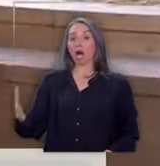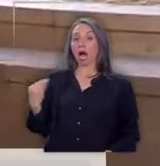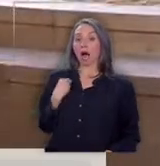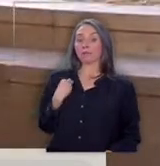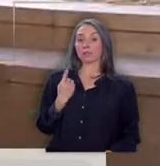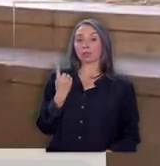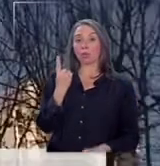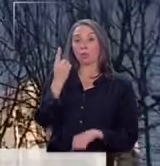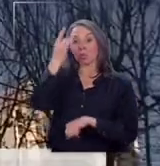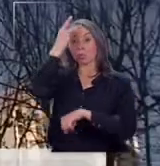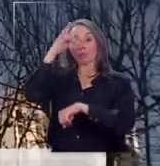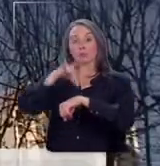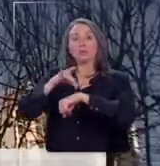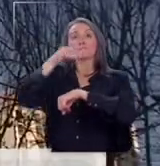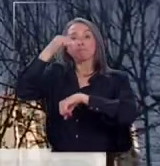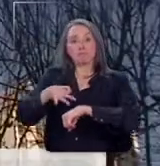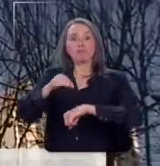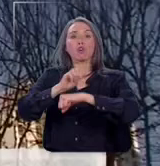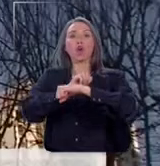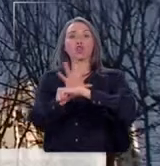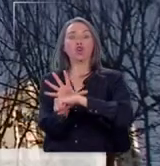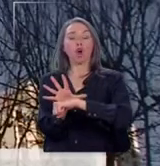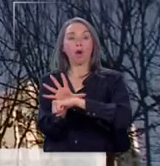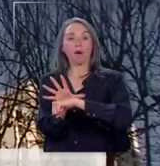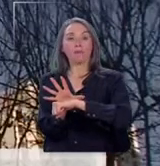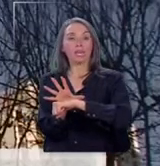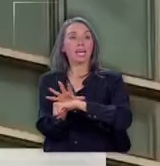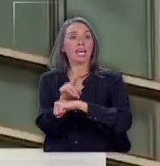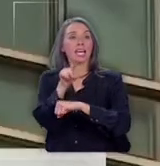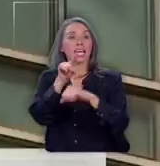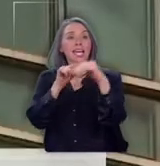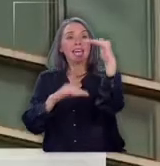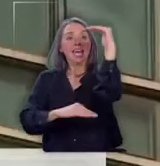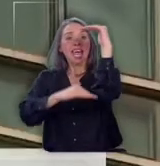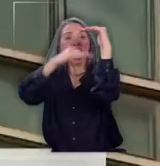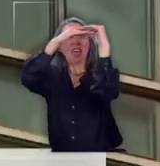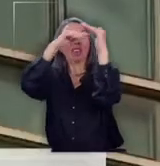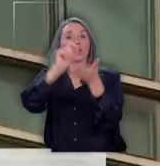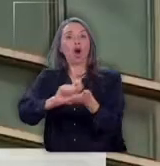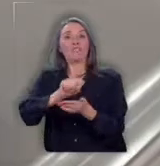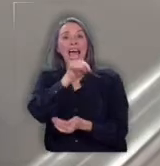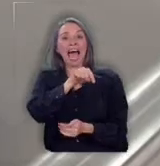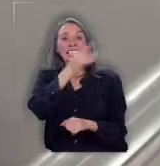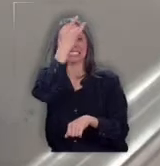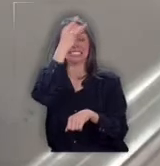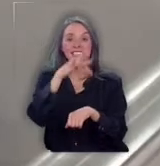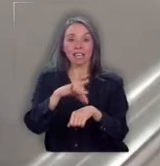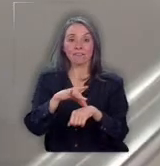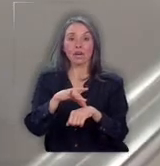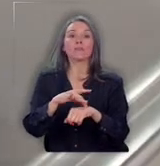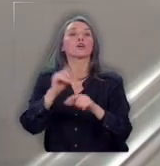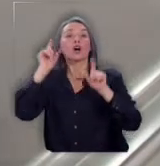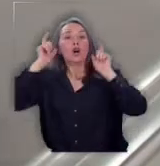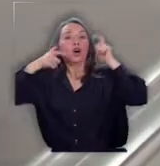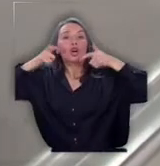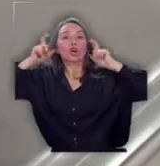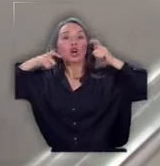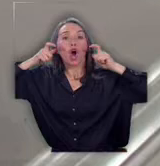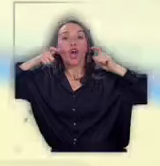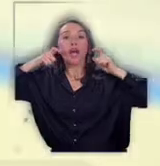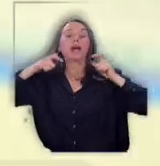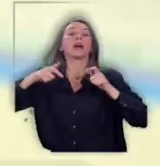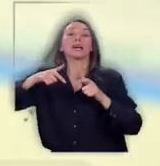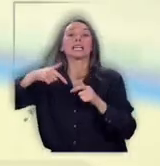de un caso confirmado de covid-19 en este edificio de oficinas era un call center en el